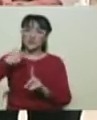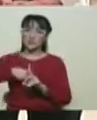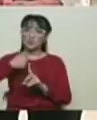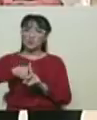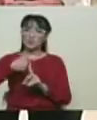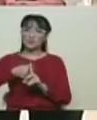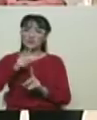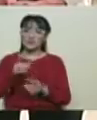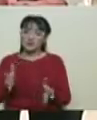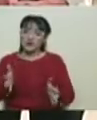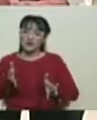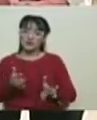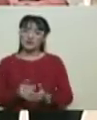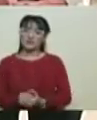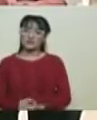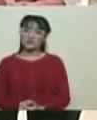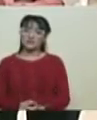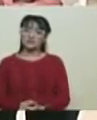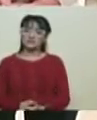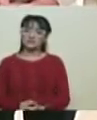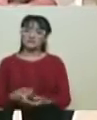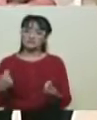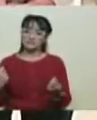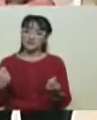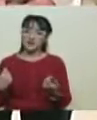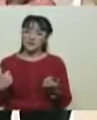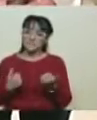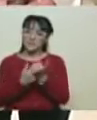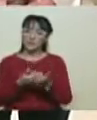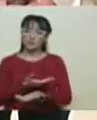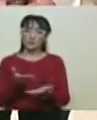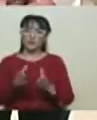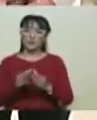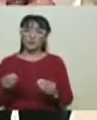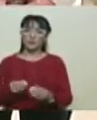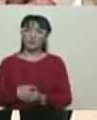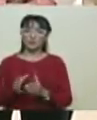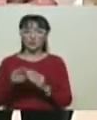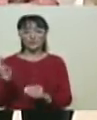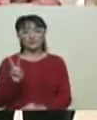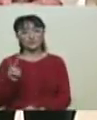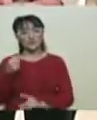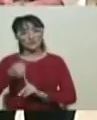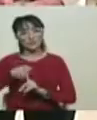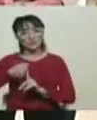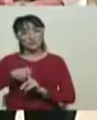y tenemos que ganar esta batalla entre todos. Es una batalla de todos los venezolanos,